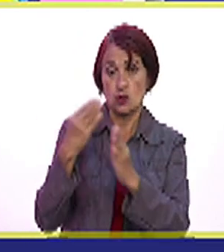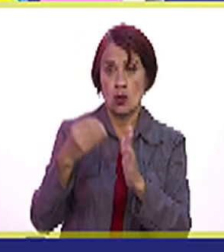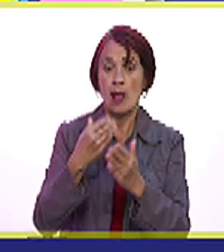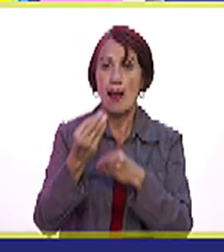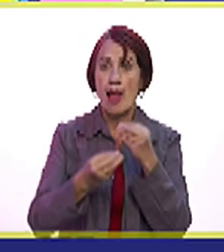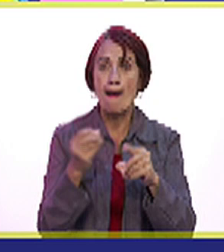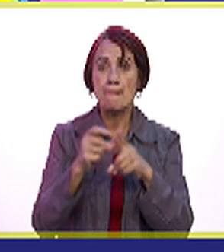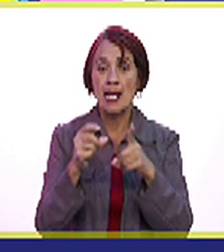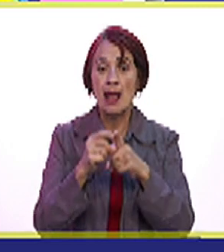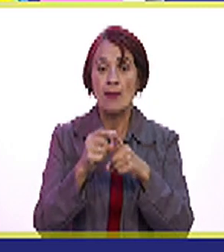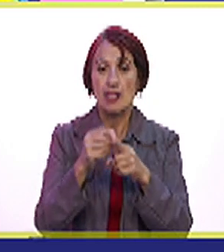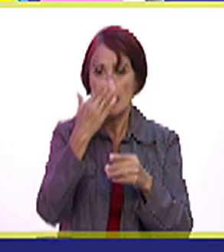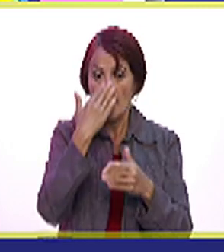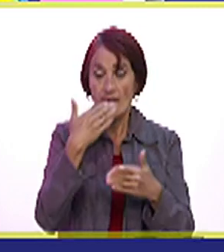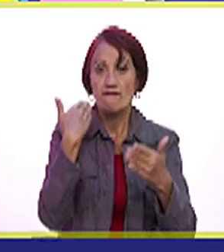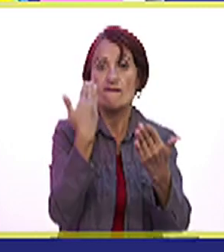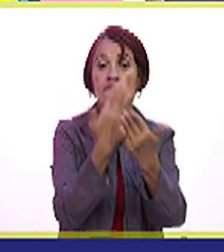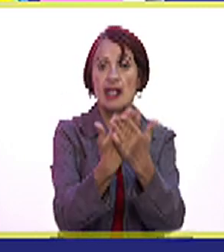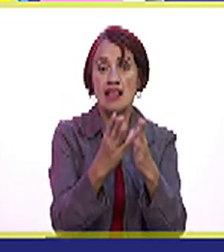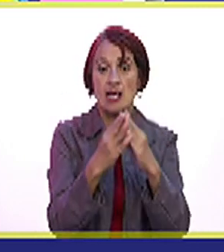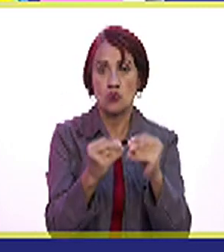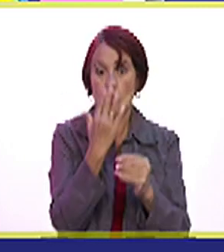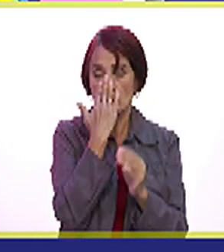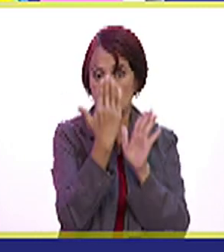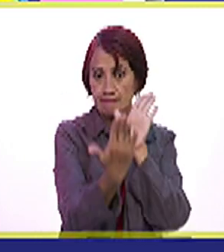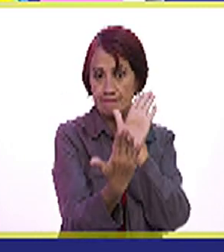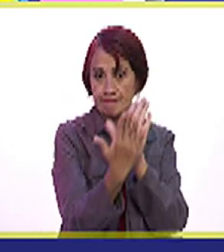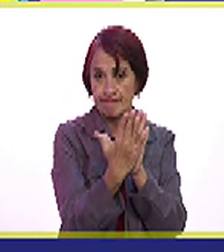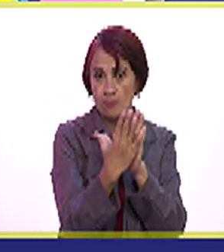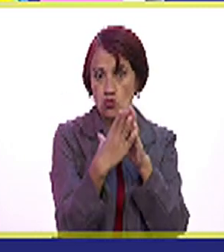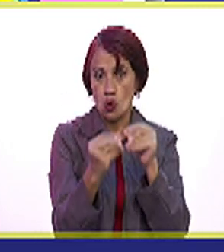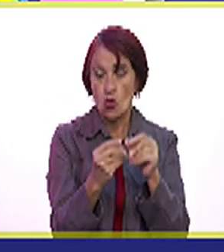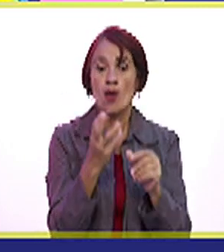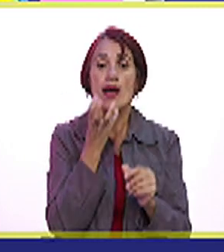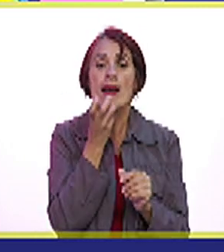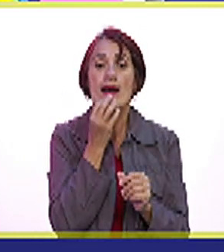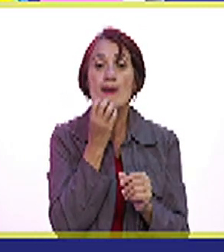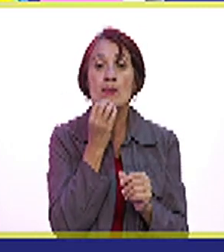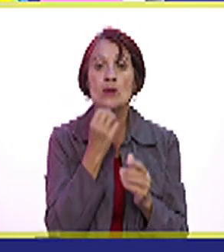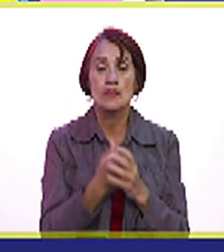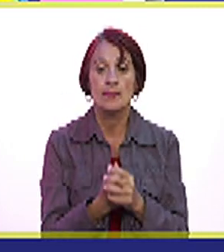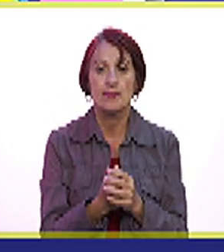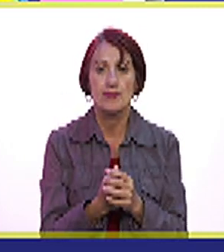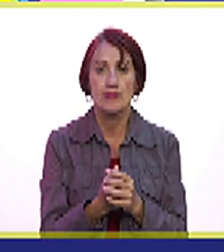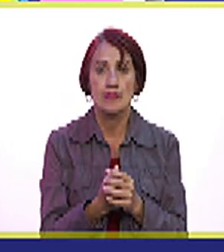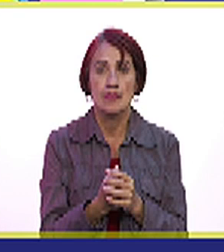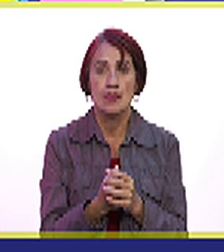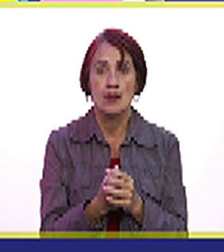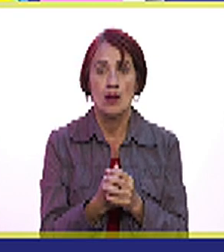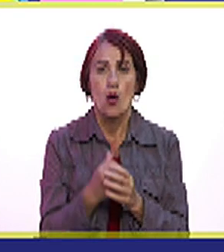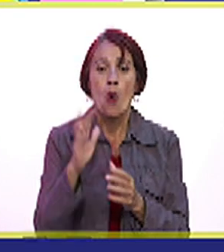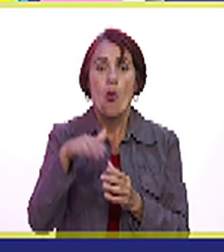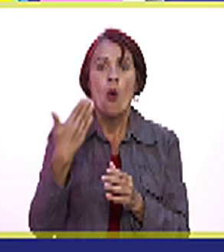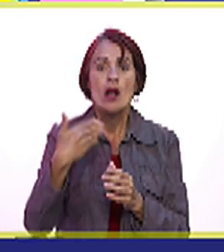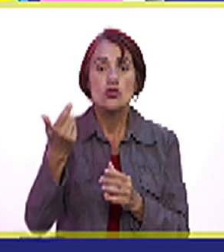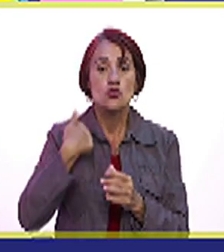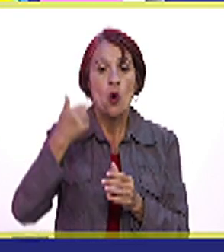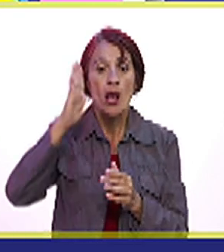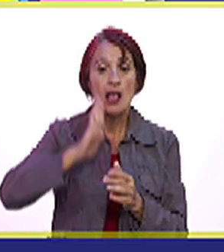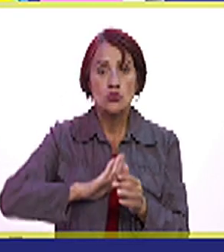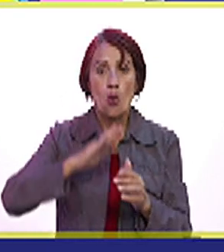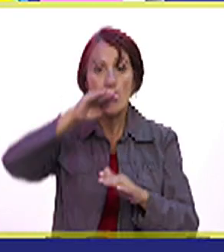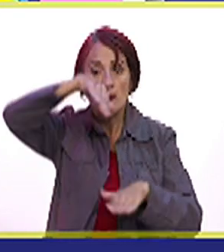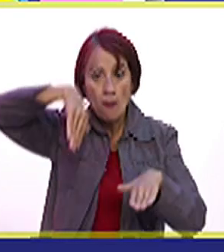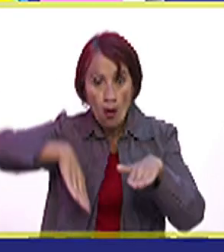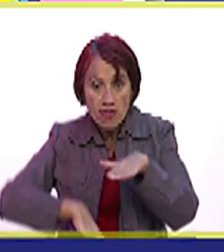front, enfrente. At front of, cuando yo estoy, perdón, bottom, cuando estoy debajo de algo.